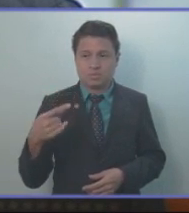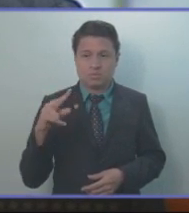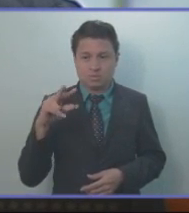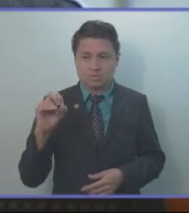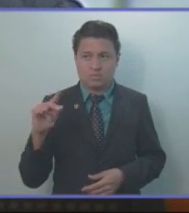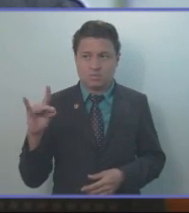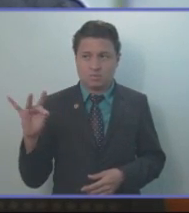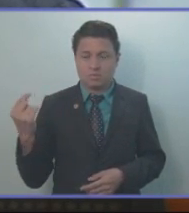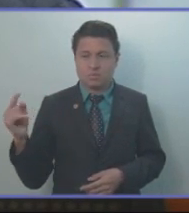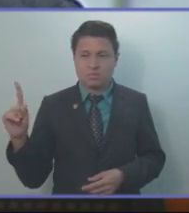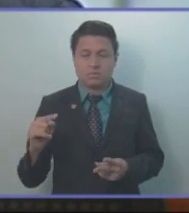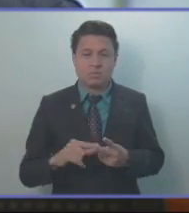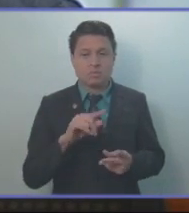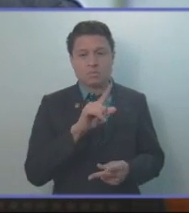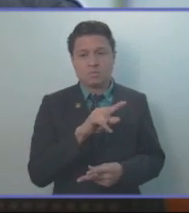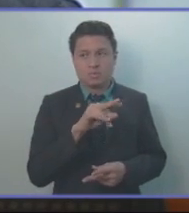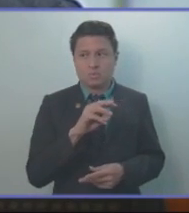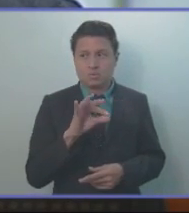263-8-2018-1 y